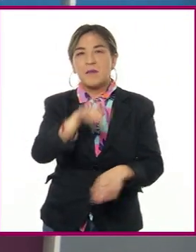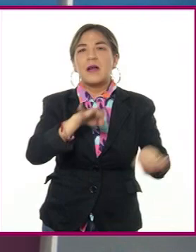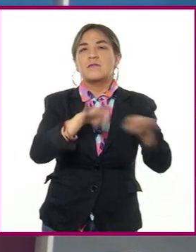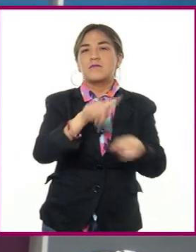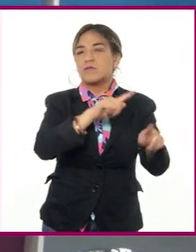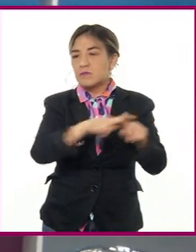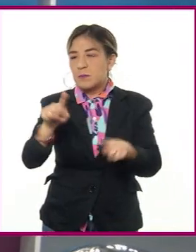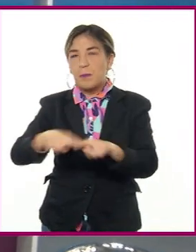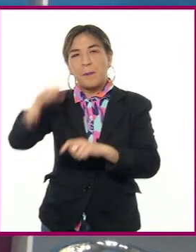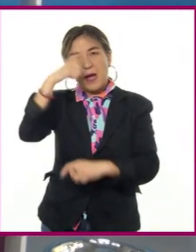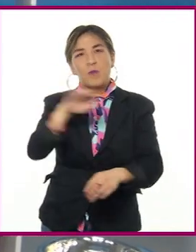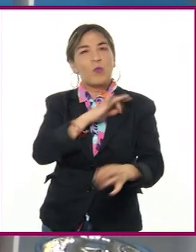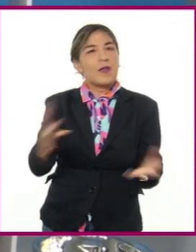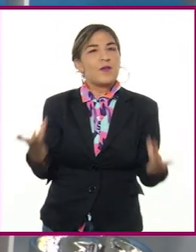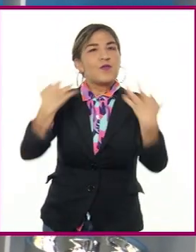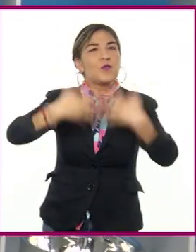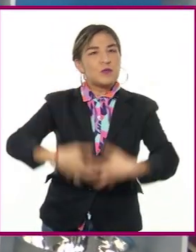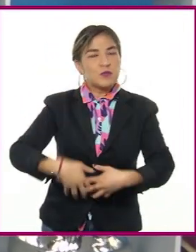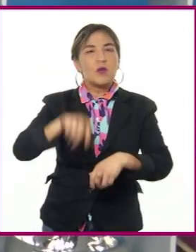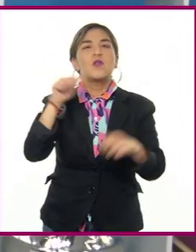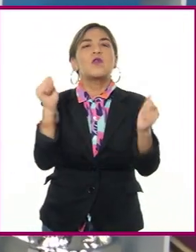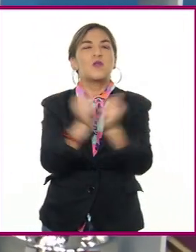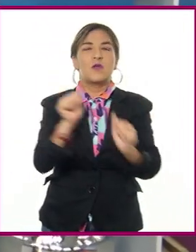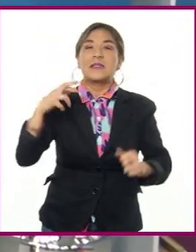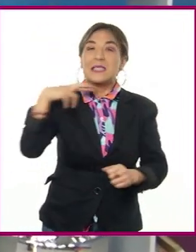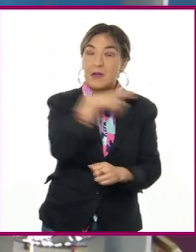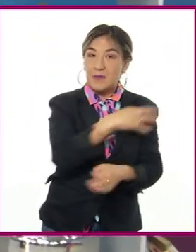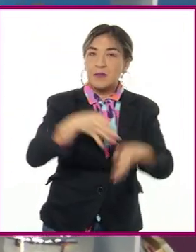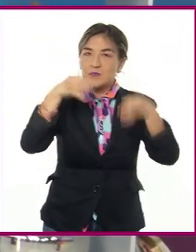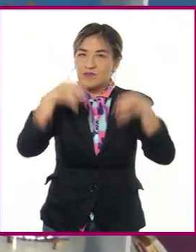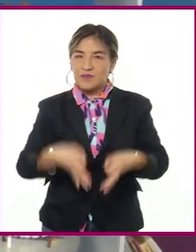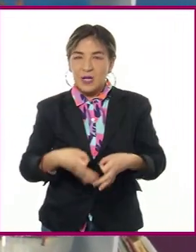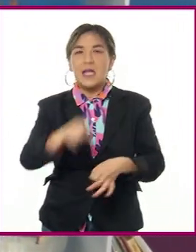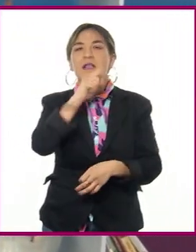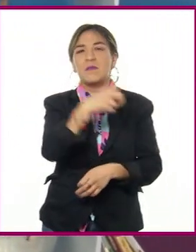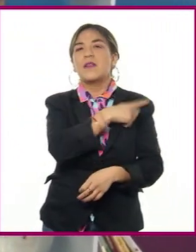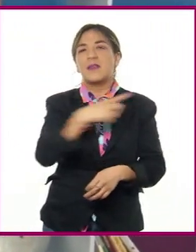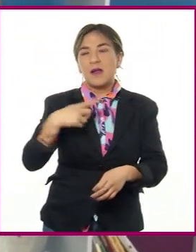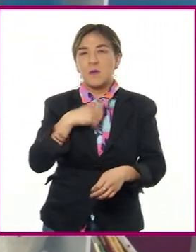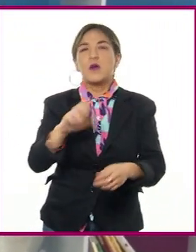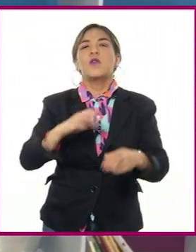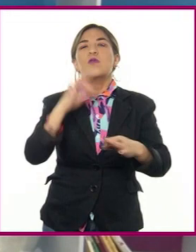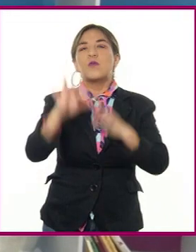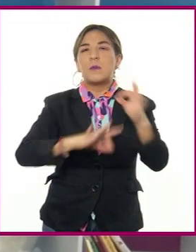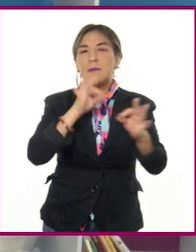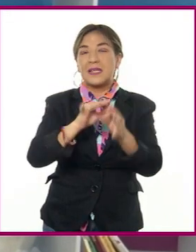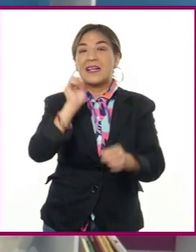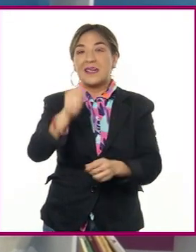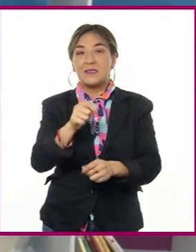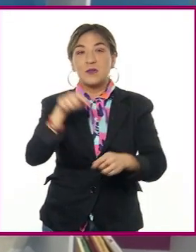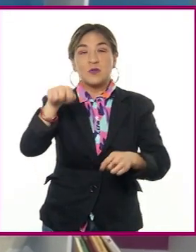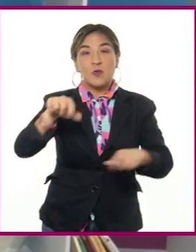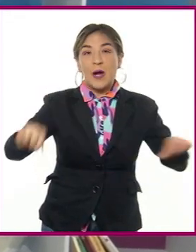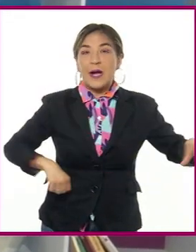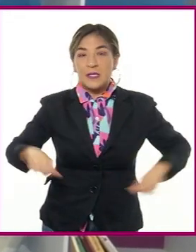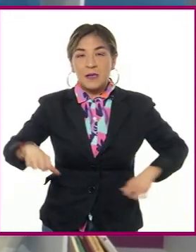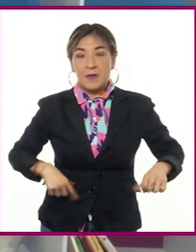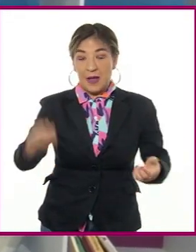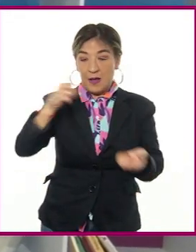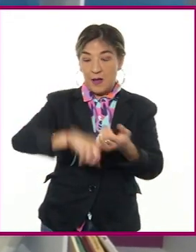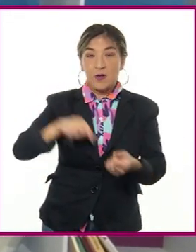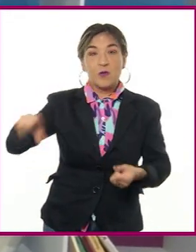capacidades para realizar sus funciones con eficacia, además de cumplir con el objetivo de que las prácticas